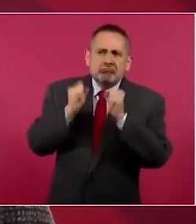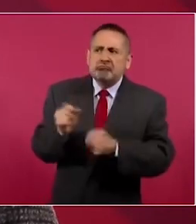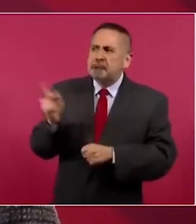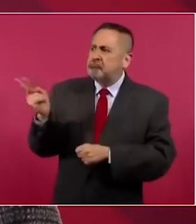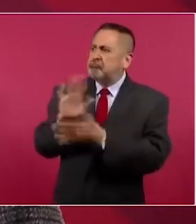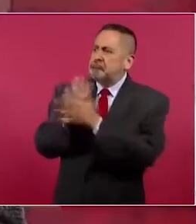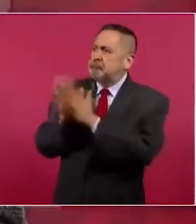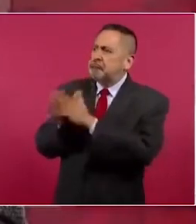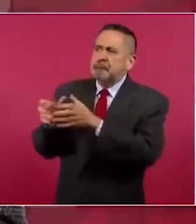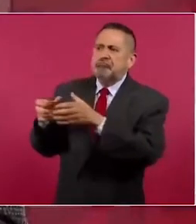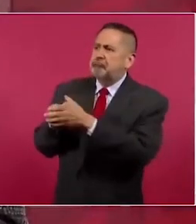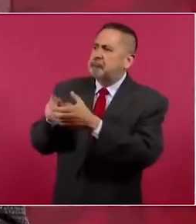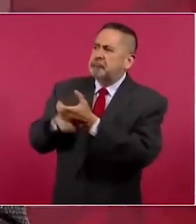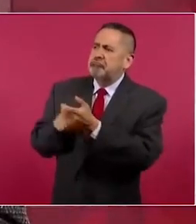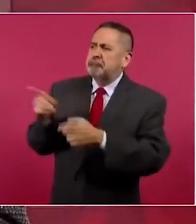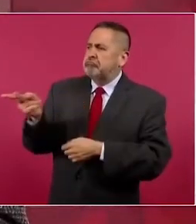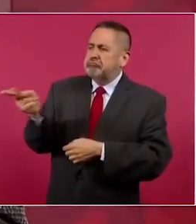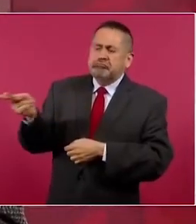licenciada